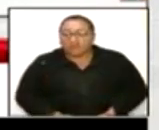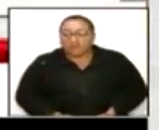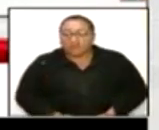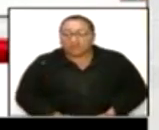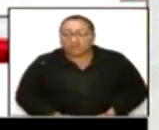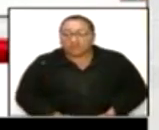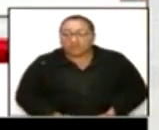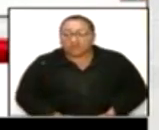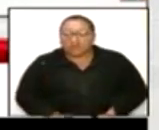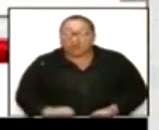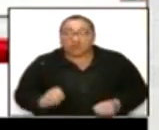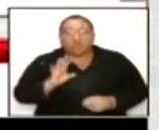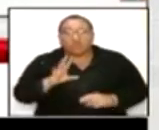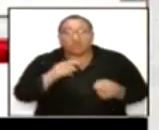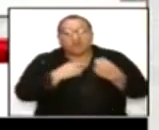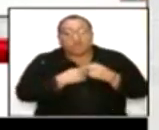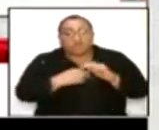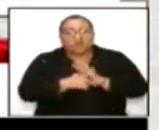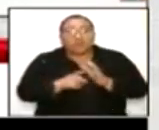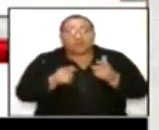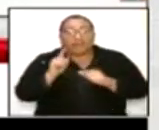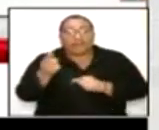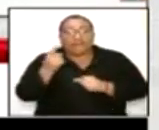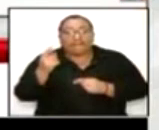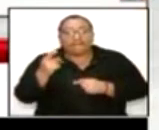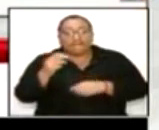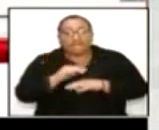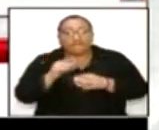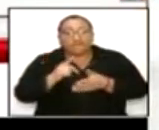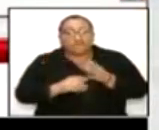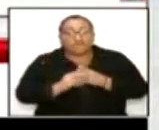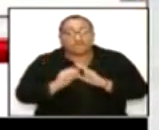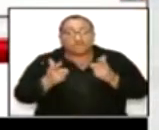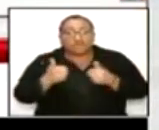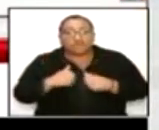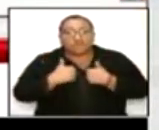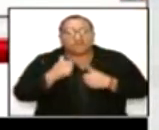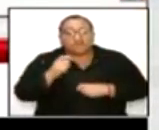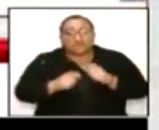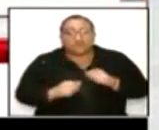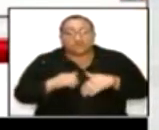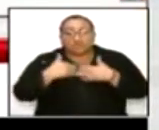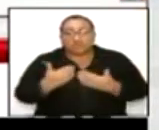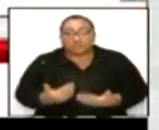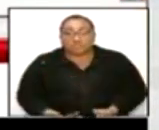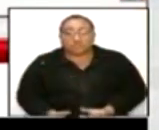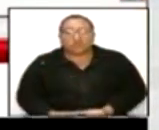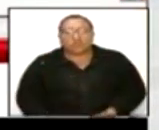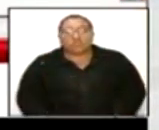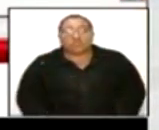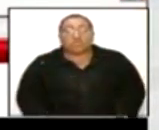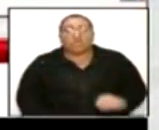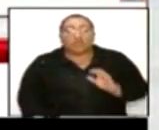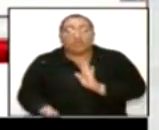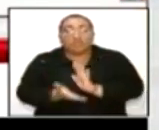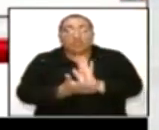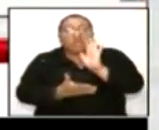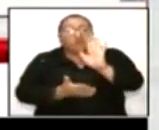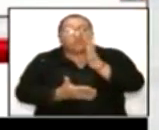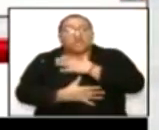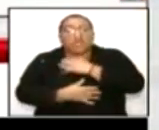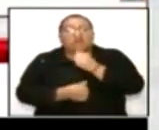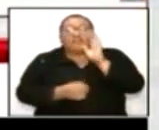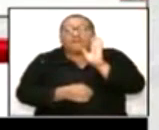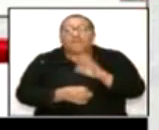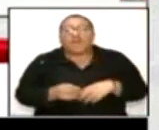su representante legal cuando es el único medio para salvar la vida de la gestante o para evitar en su salud un